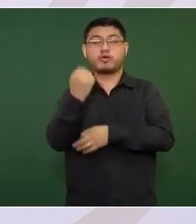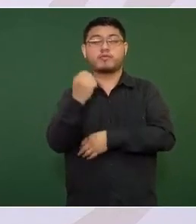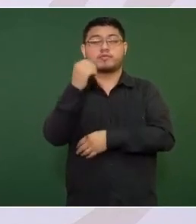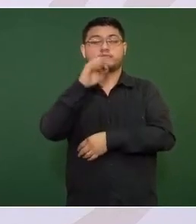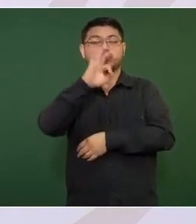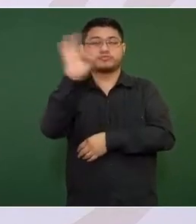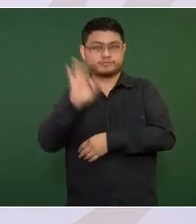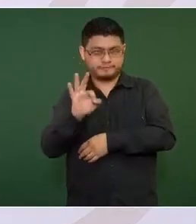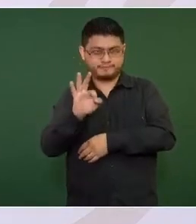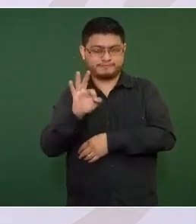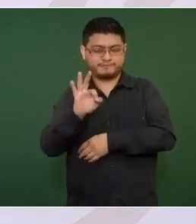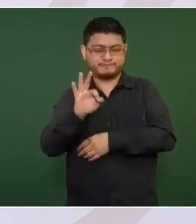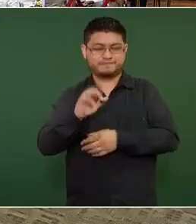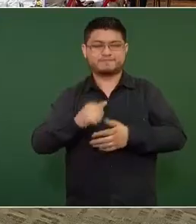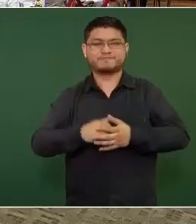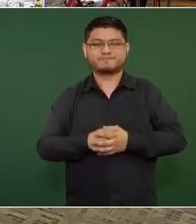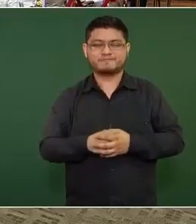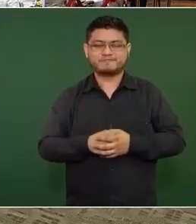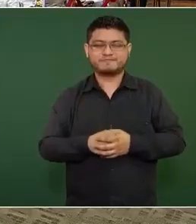8.9%,